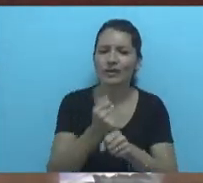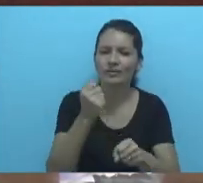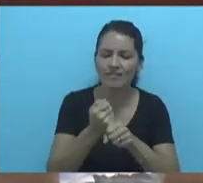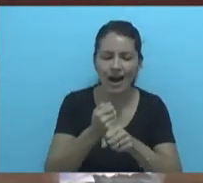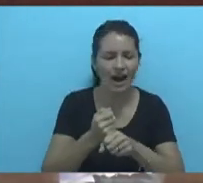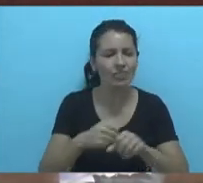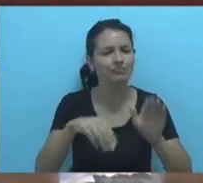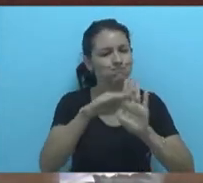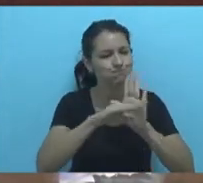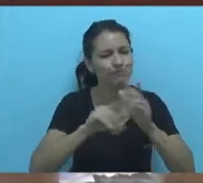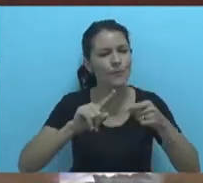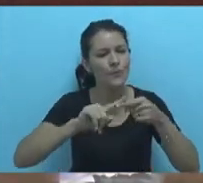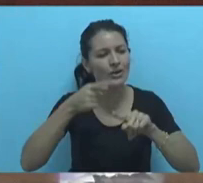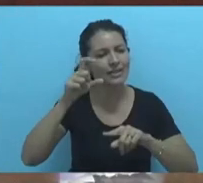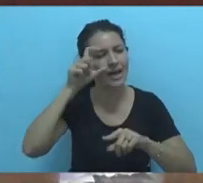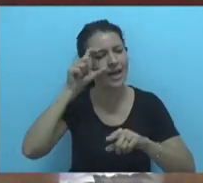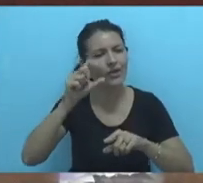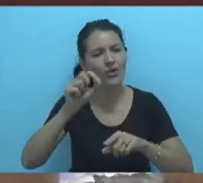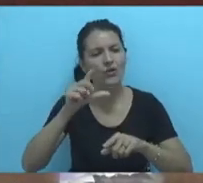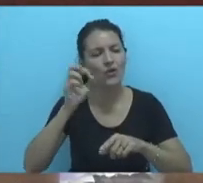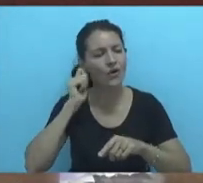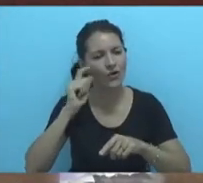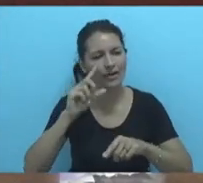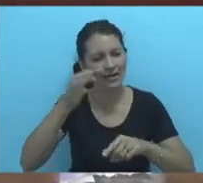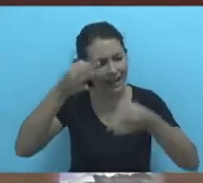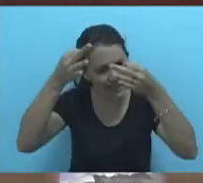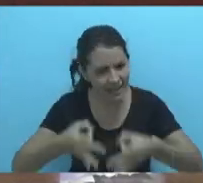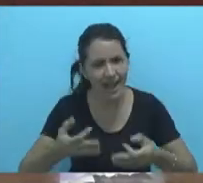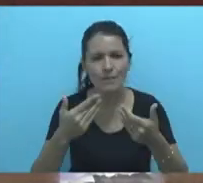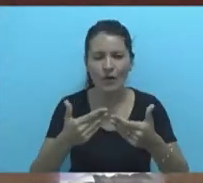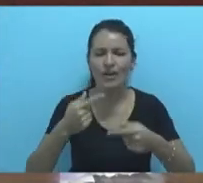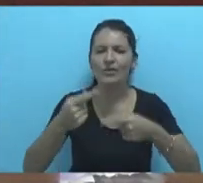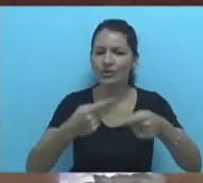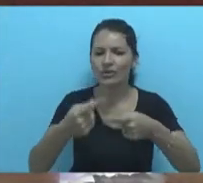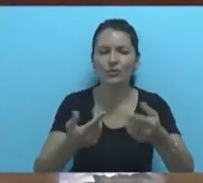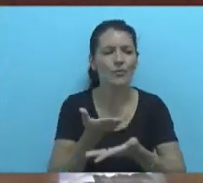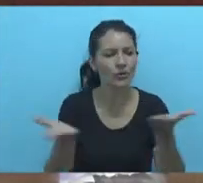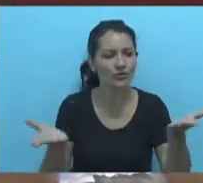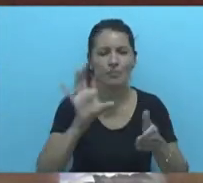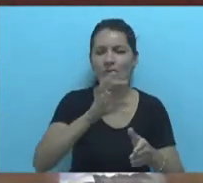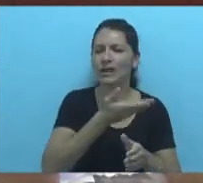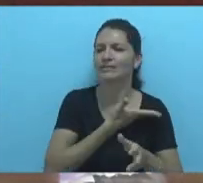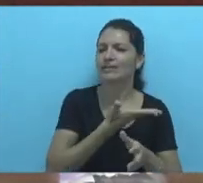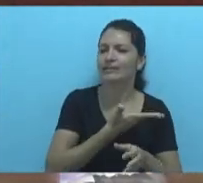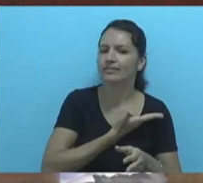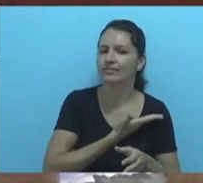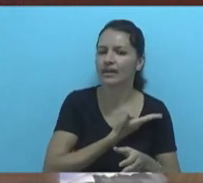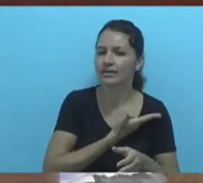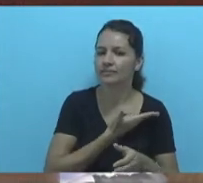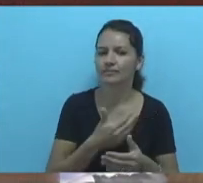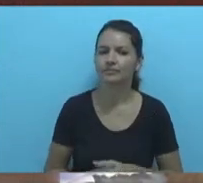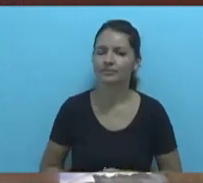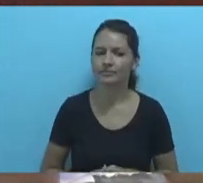por una política ecológica que sea real, que sea concreta, que nos permita dar el ejemplo desde la provincia de Santa Fe. Y